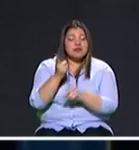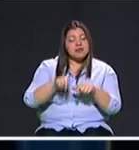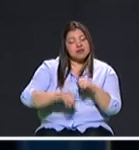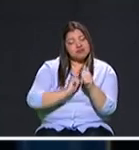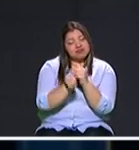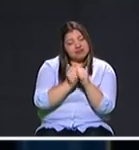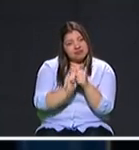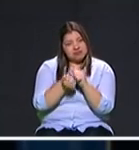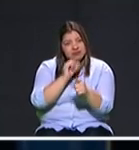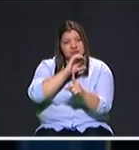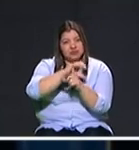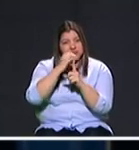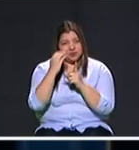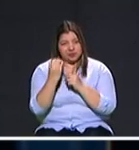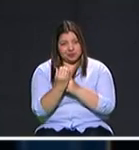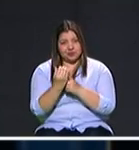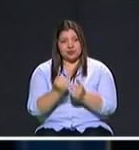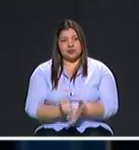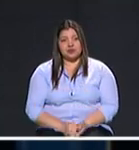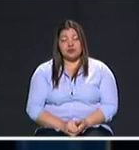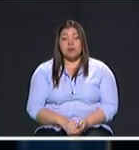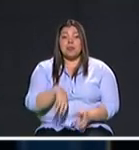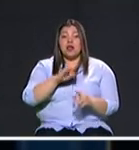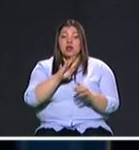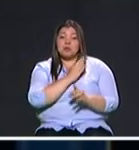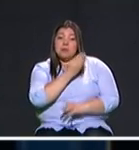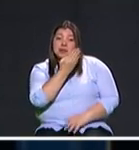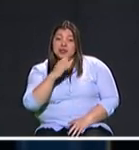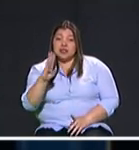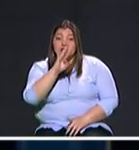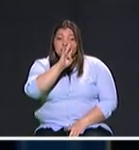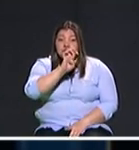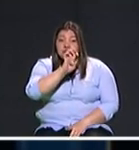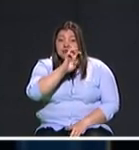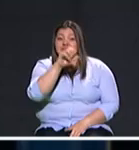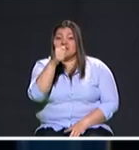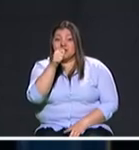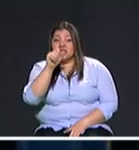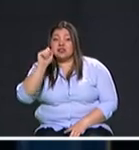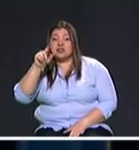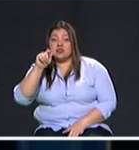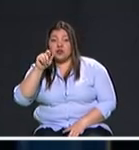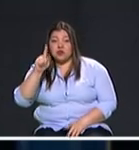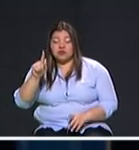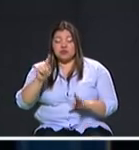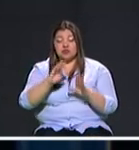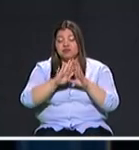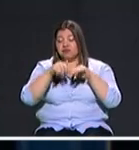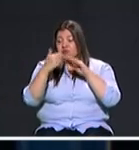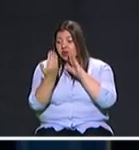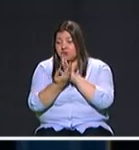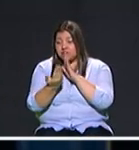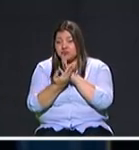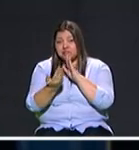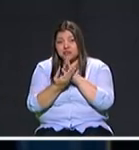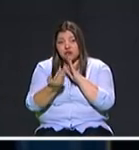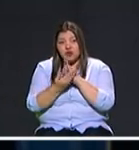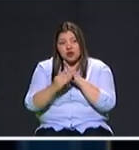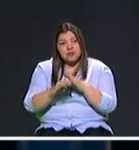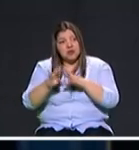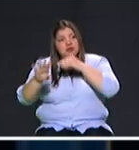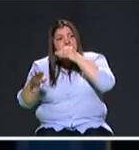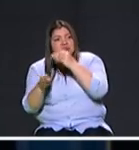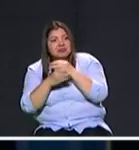en la parte de noveno décimo y 11 colegios públicos con oficios para apostarle a que los jóvenes tengan